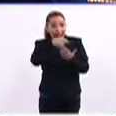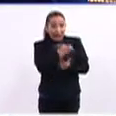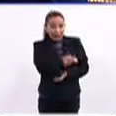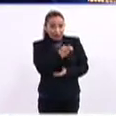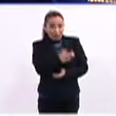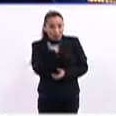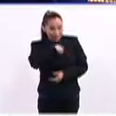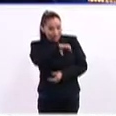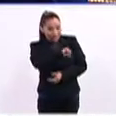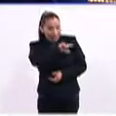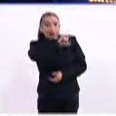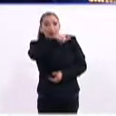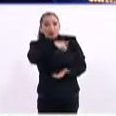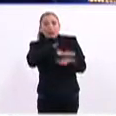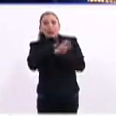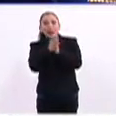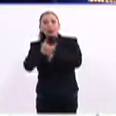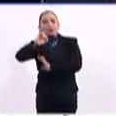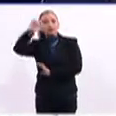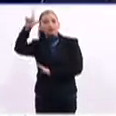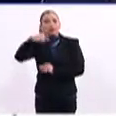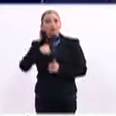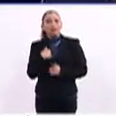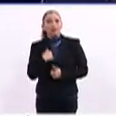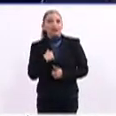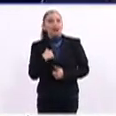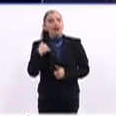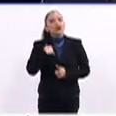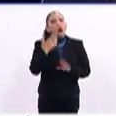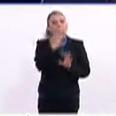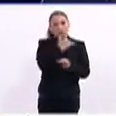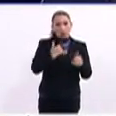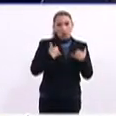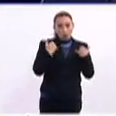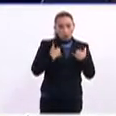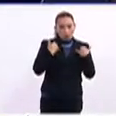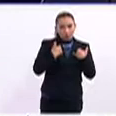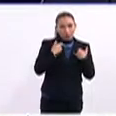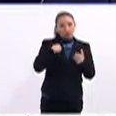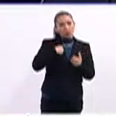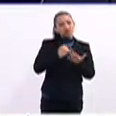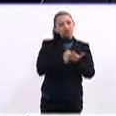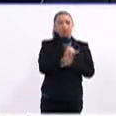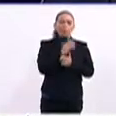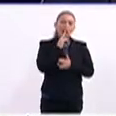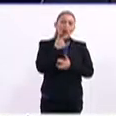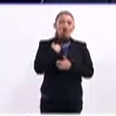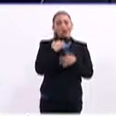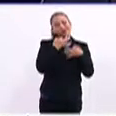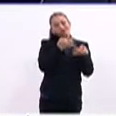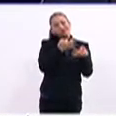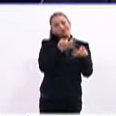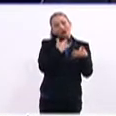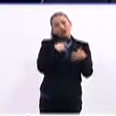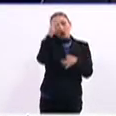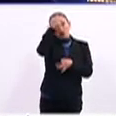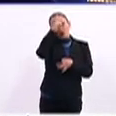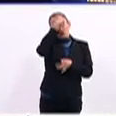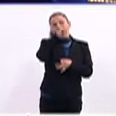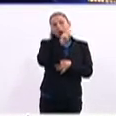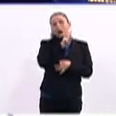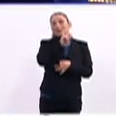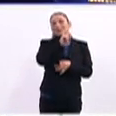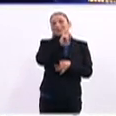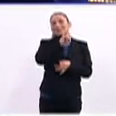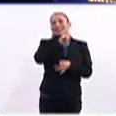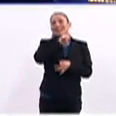de predilección se fuera a convertir en una profesión. Yo más bien en la adolescencia había decidido que mi vocación iba a ser psiquiatra